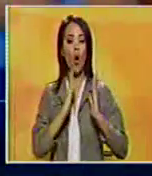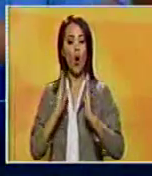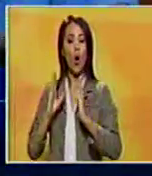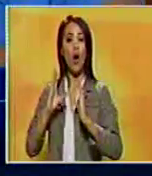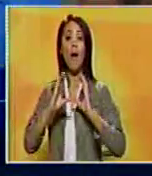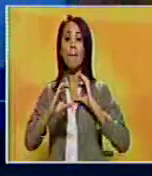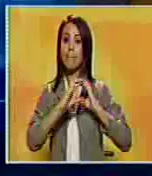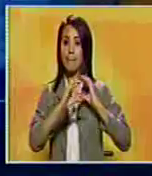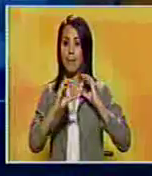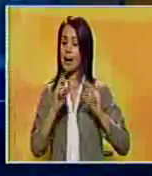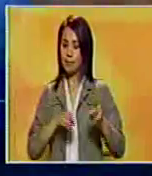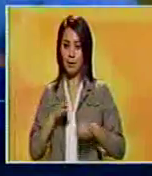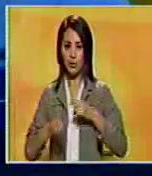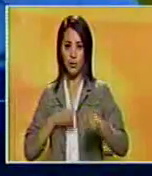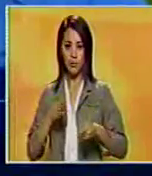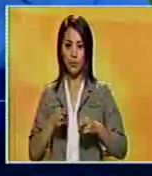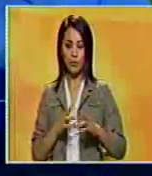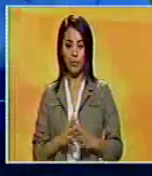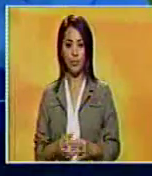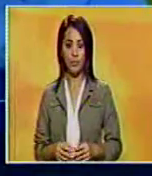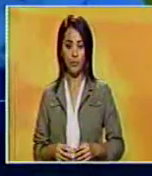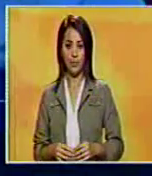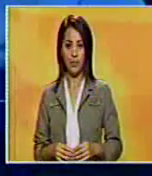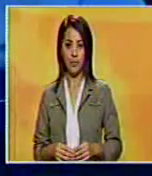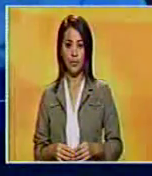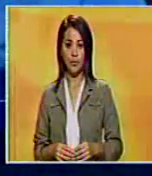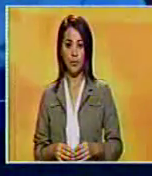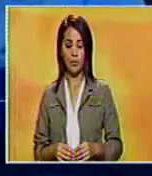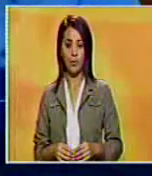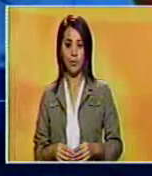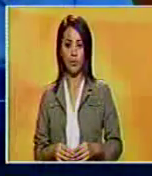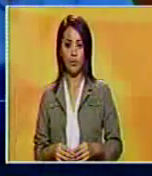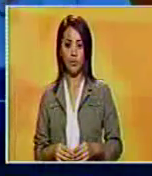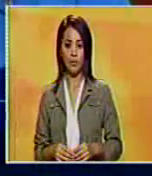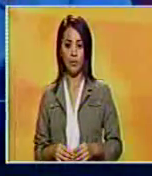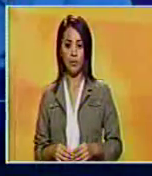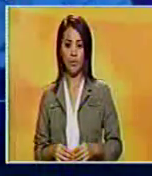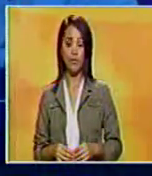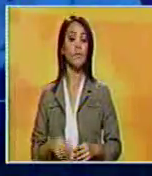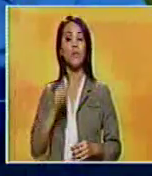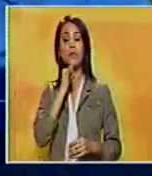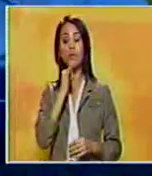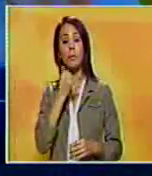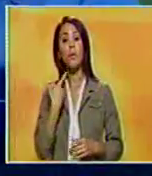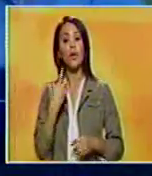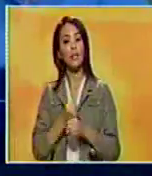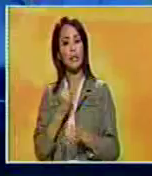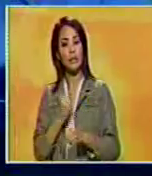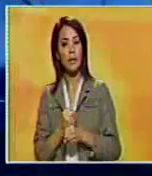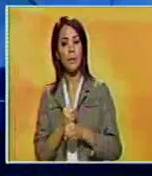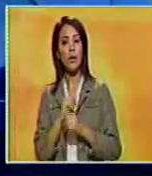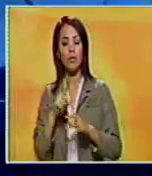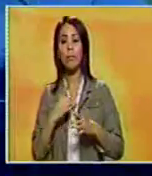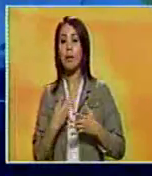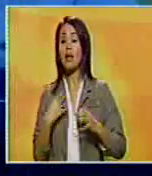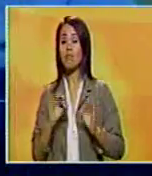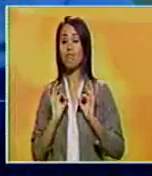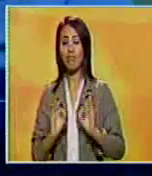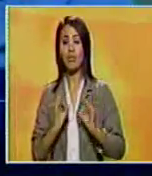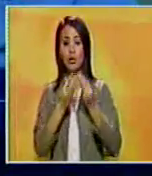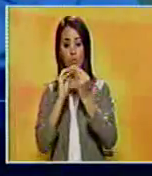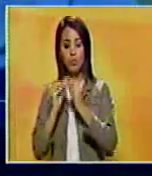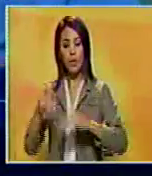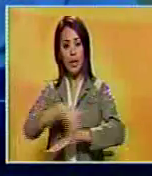metro para la organización del resto del transporte de Caracas. Sostuvo que durante su gestión también dará prioridad a la reparación